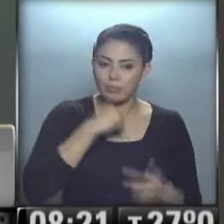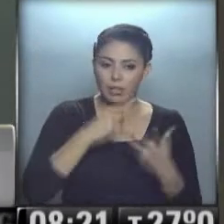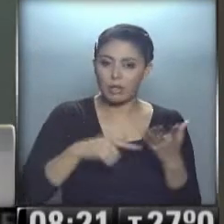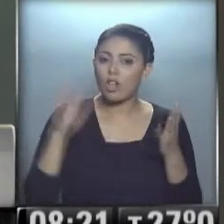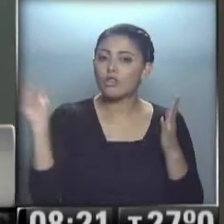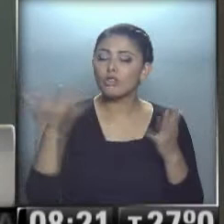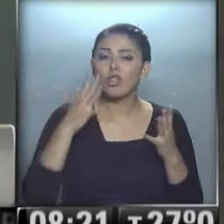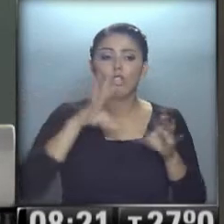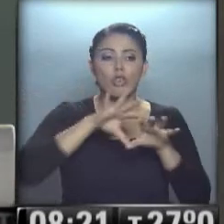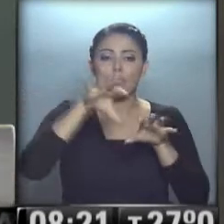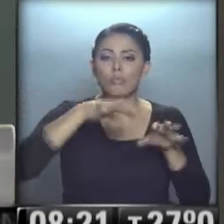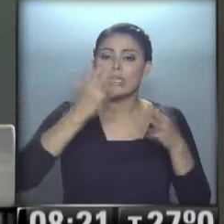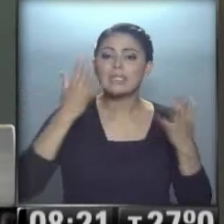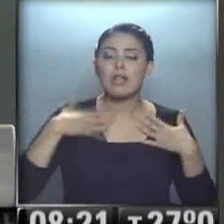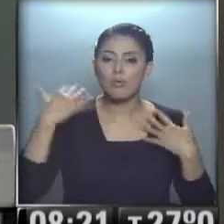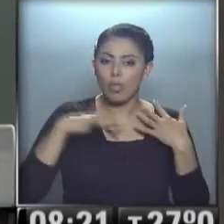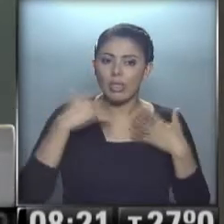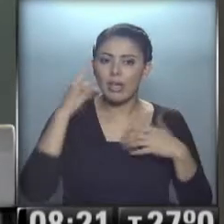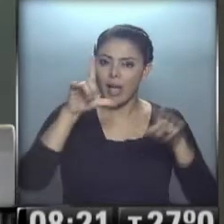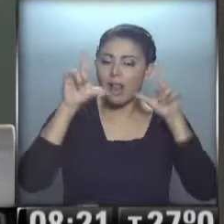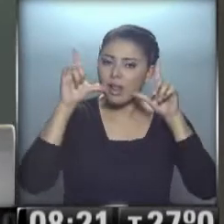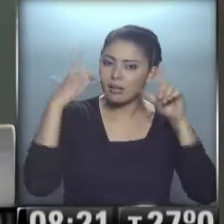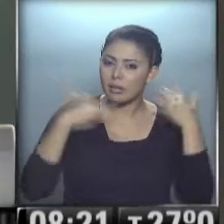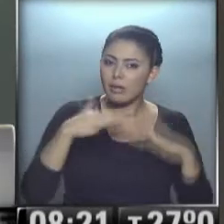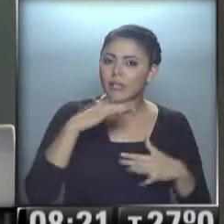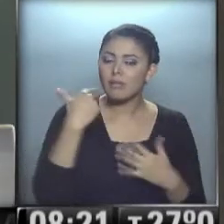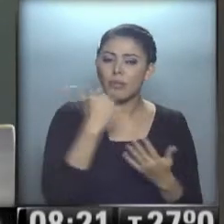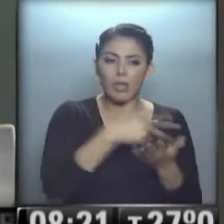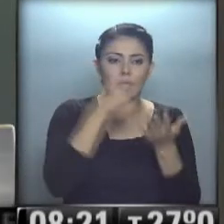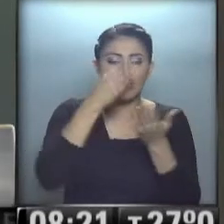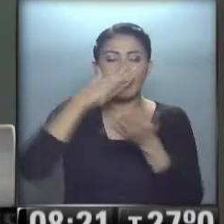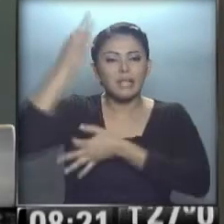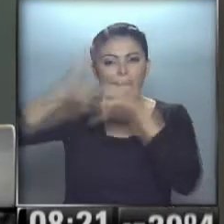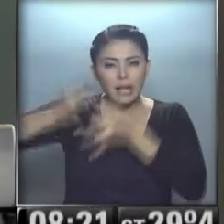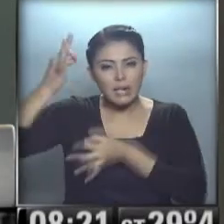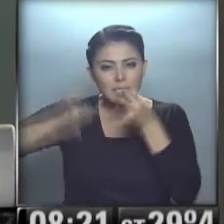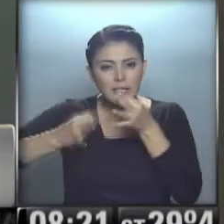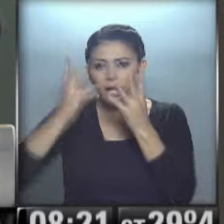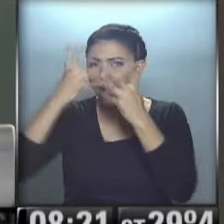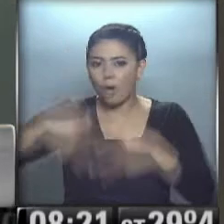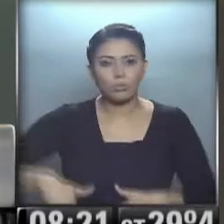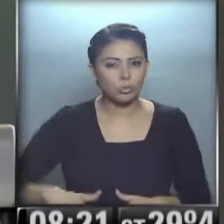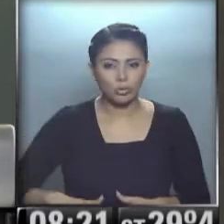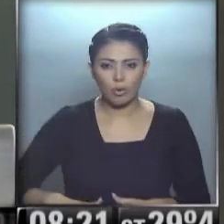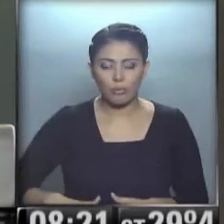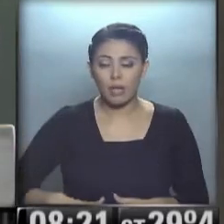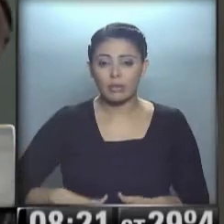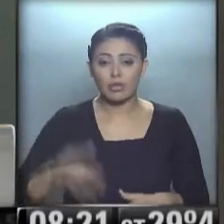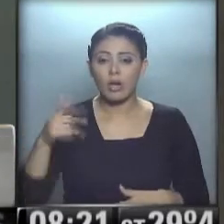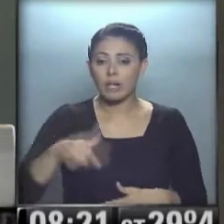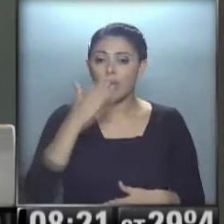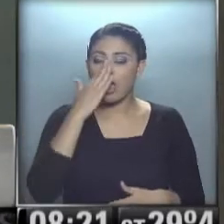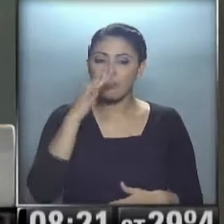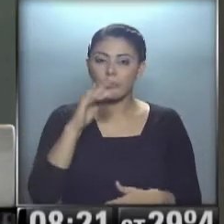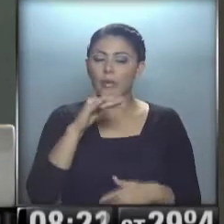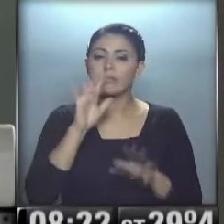sistema de salud esté en alerta a los efectos de tomar las muestras correspondientes, hacer el análisis y automáticamente eso constituya un insumo para el